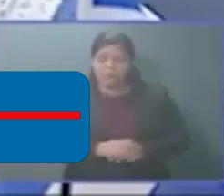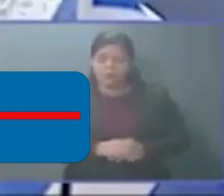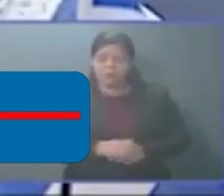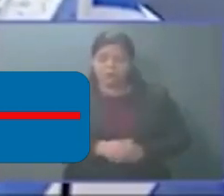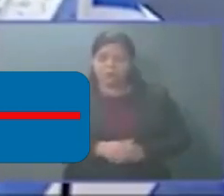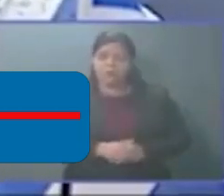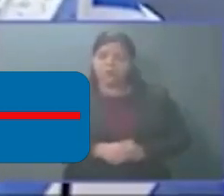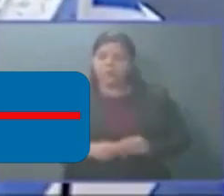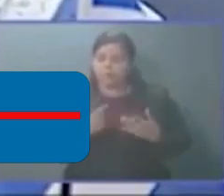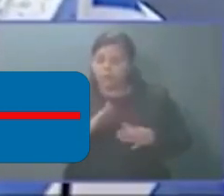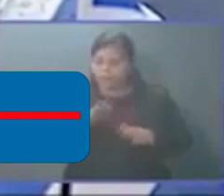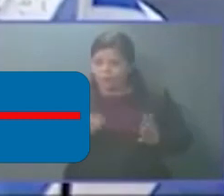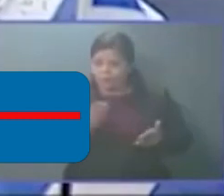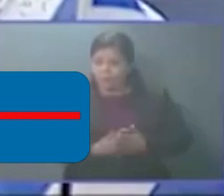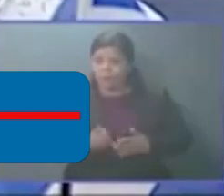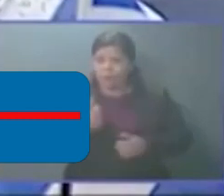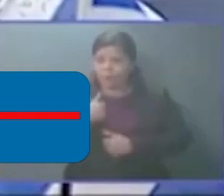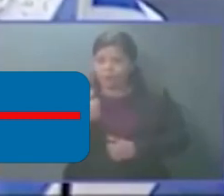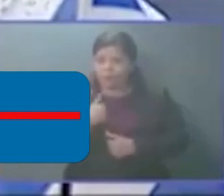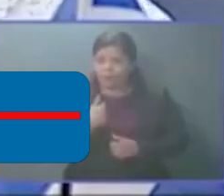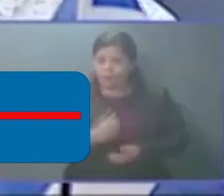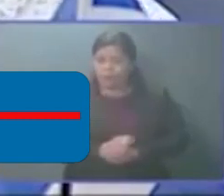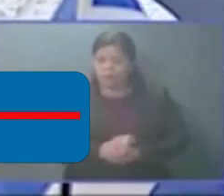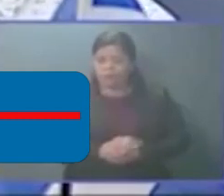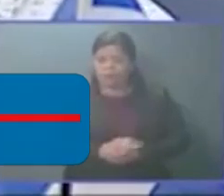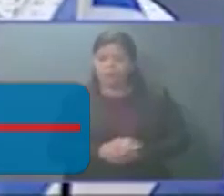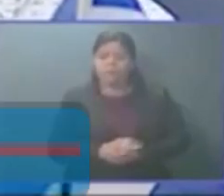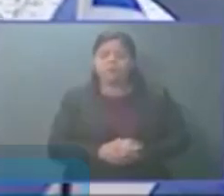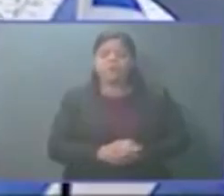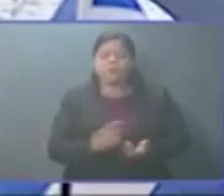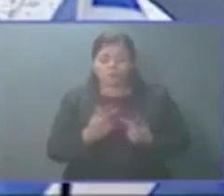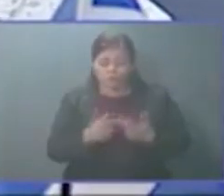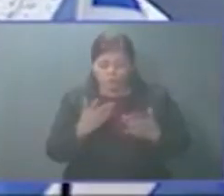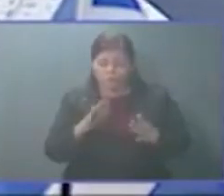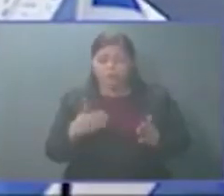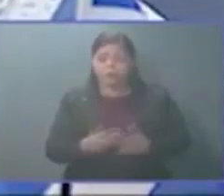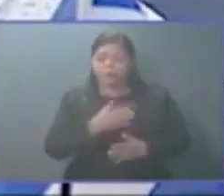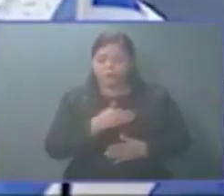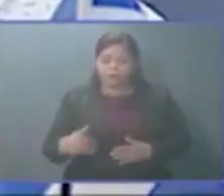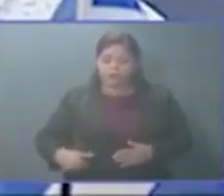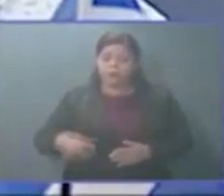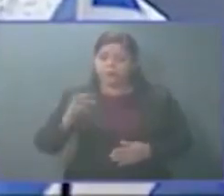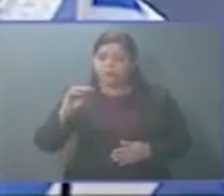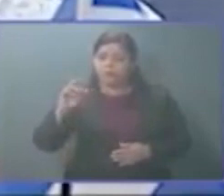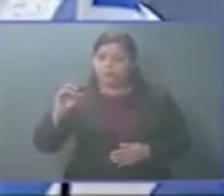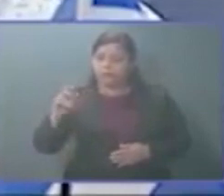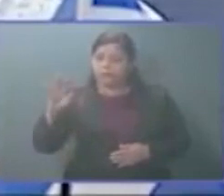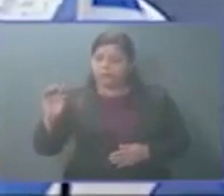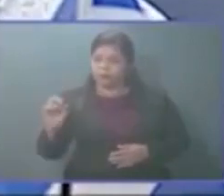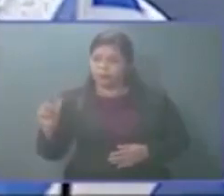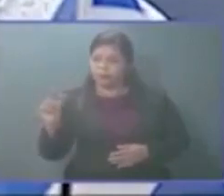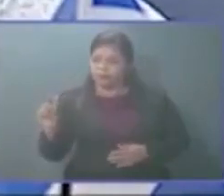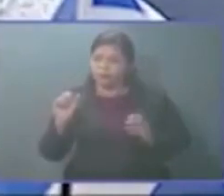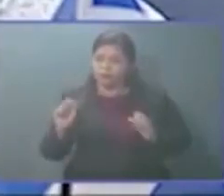Azul a los miembros de la Fuerza Armada. Yo le pedí al señor presidente Mario Ponce la autorización para que se